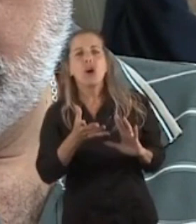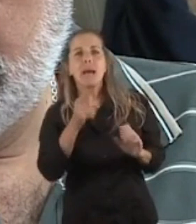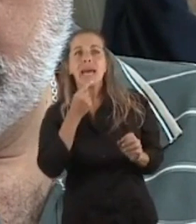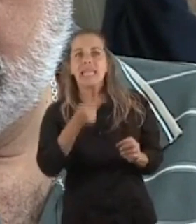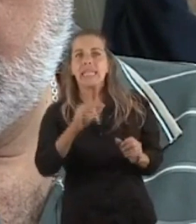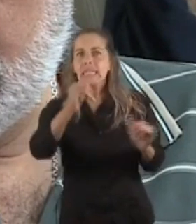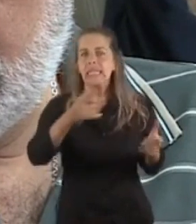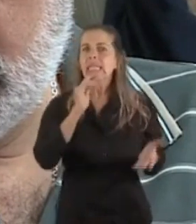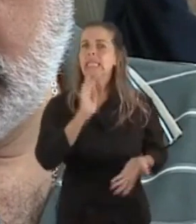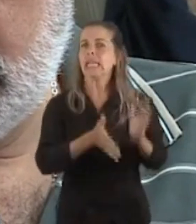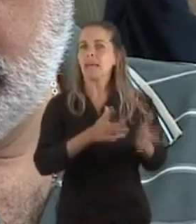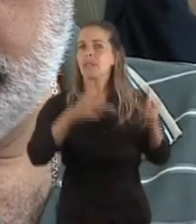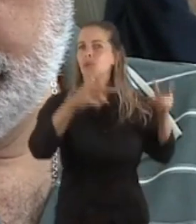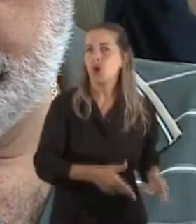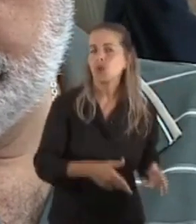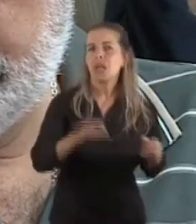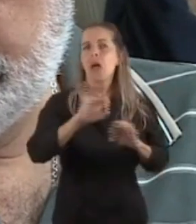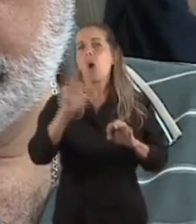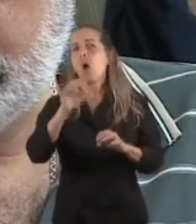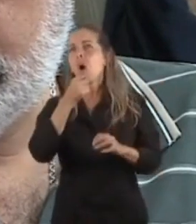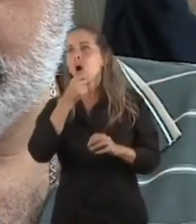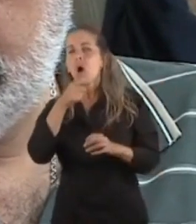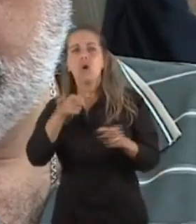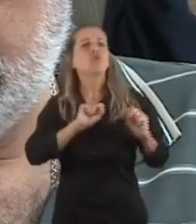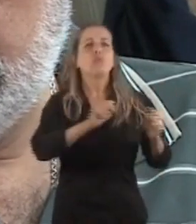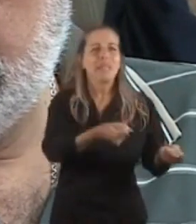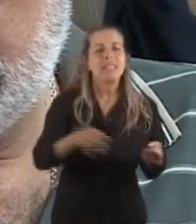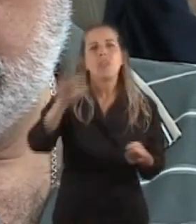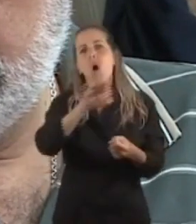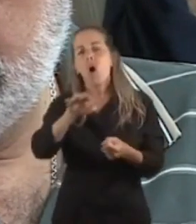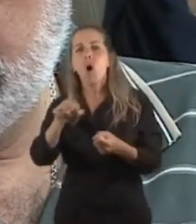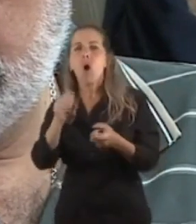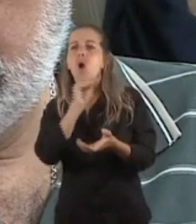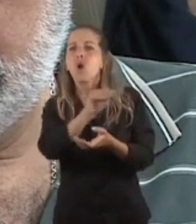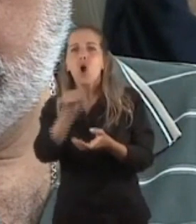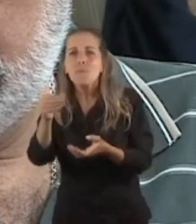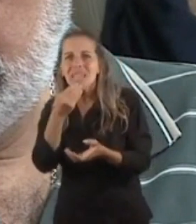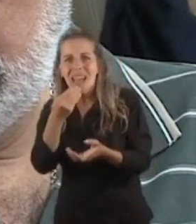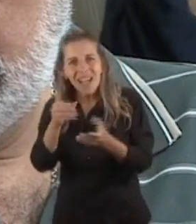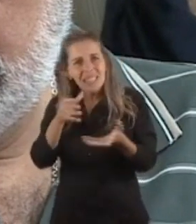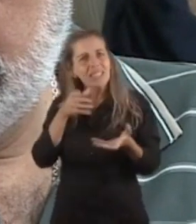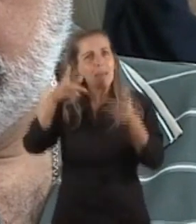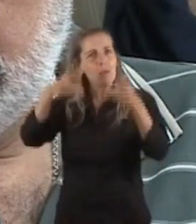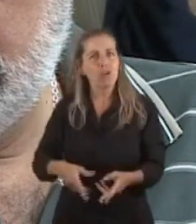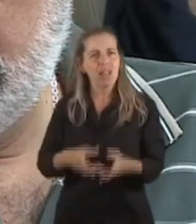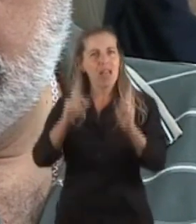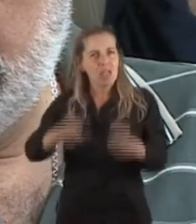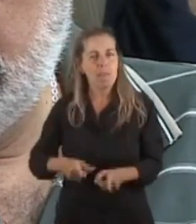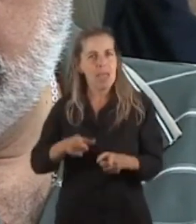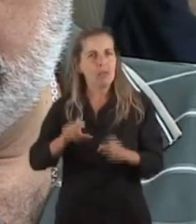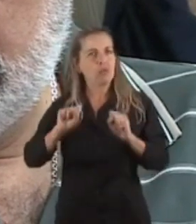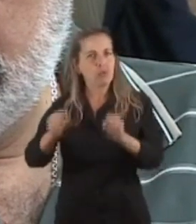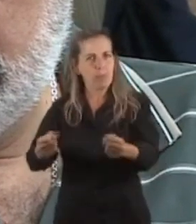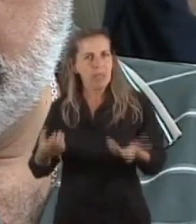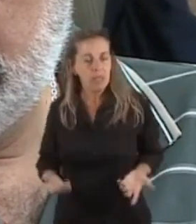hicieron con los como hicieron con los y así alcanzar el déficit cero y por otro lado con la falta de acuerdo con